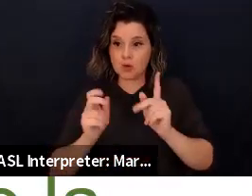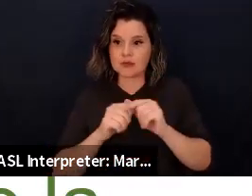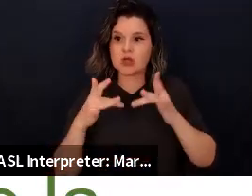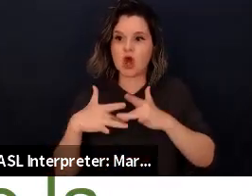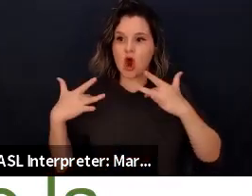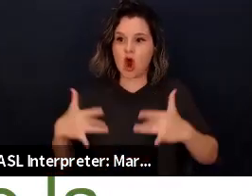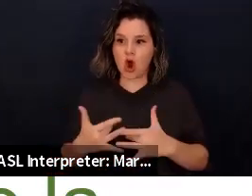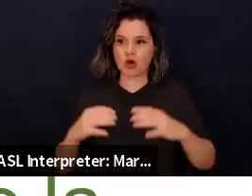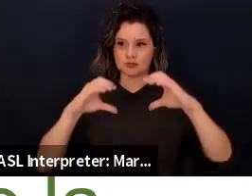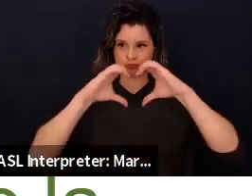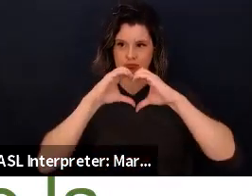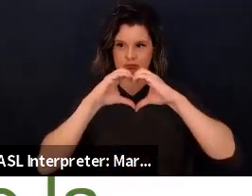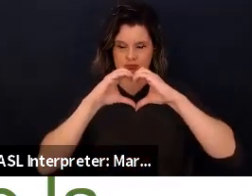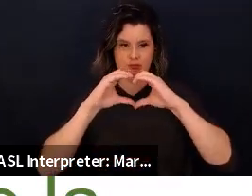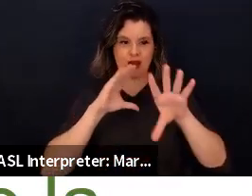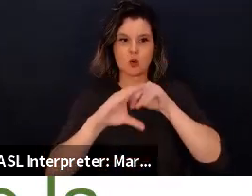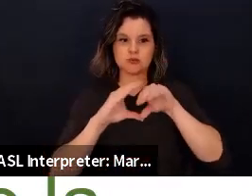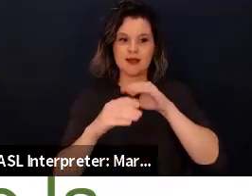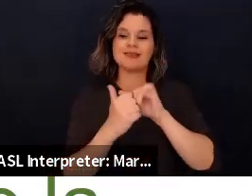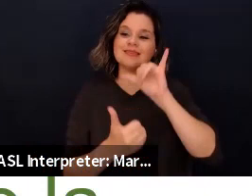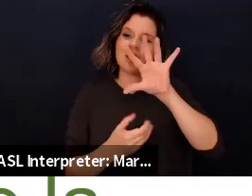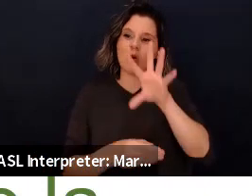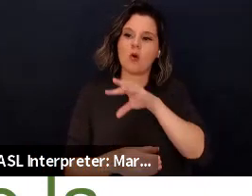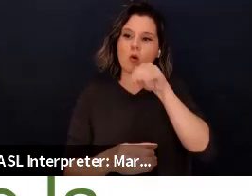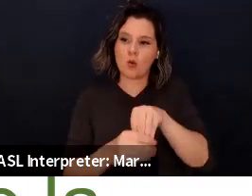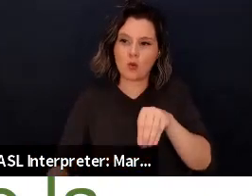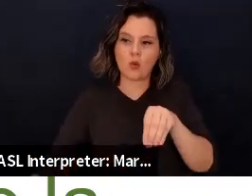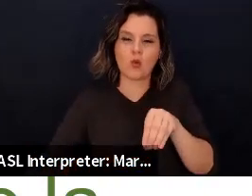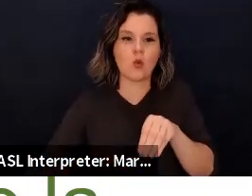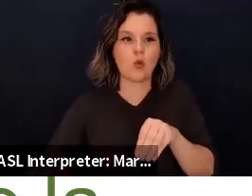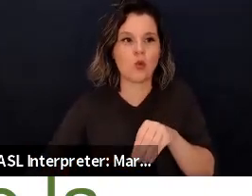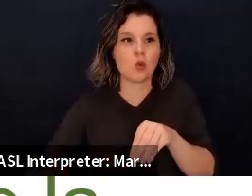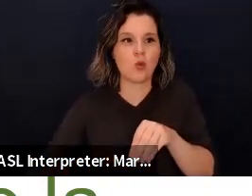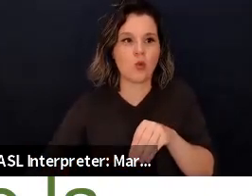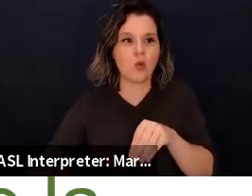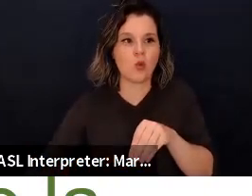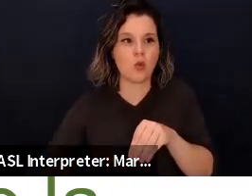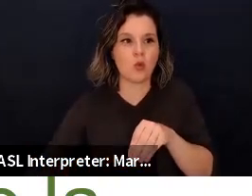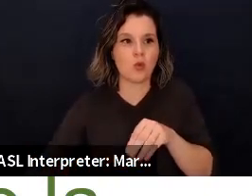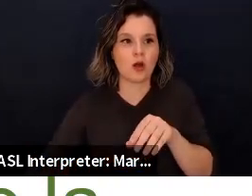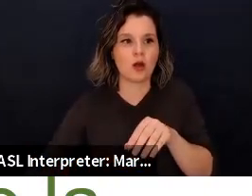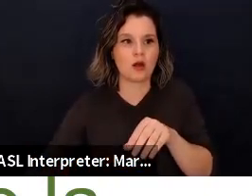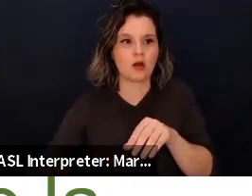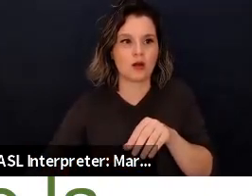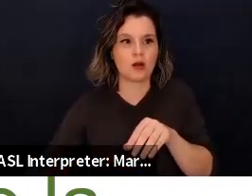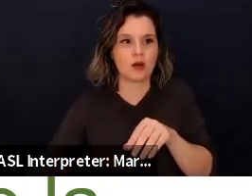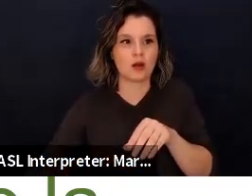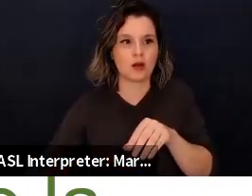corazón afuera y eso fue parte de un esfuerzo que estaban haciendo ellos para